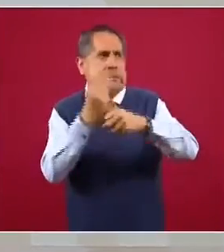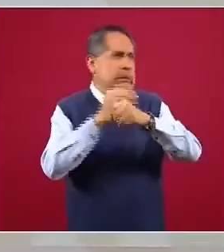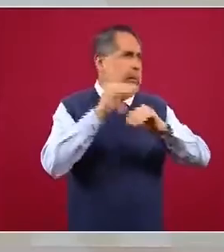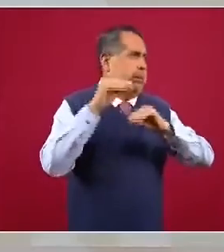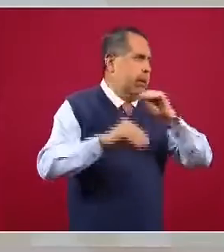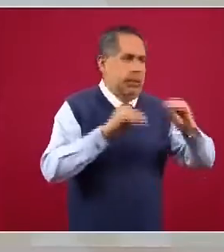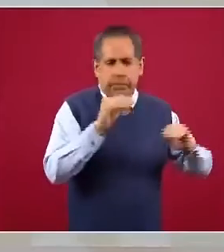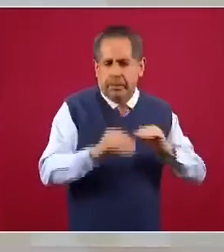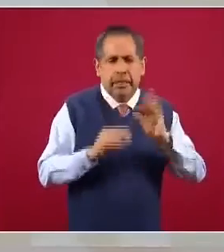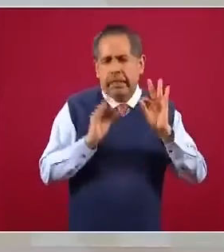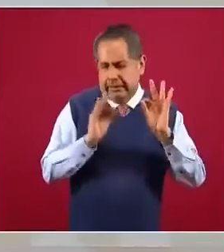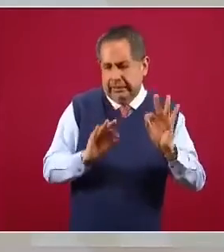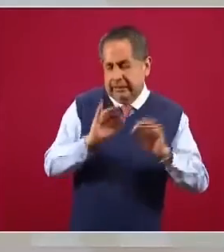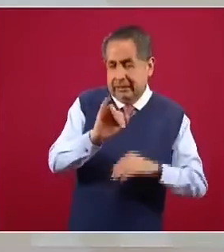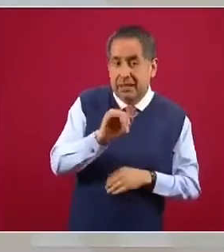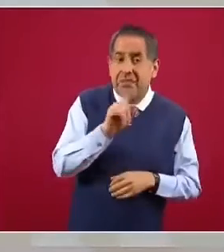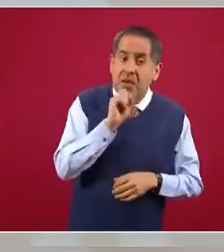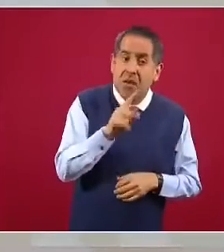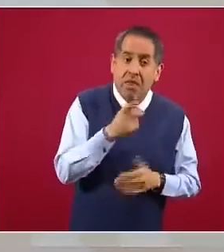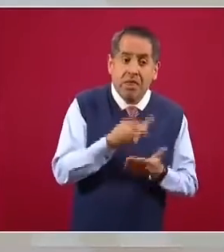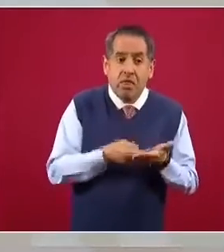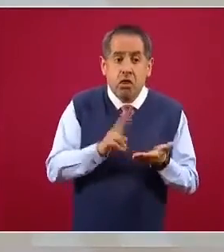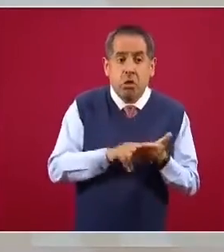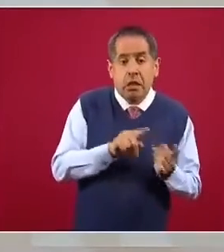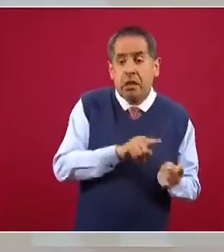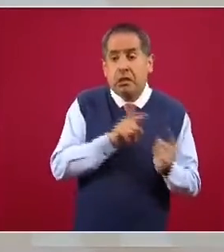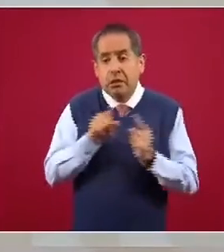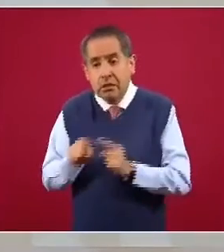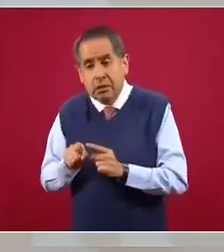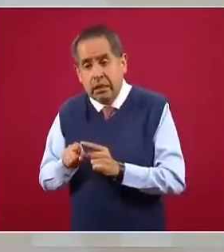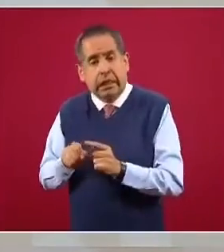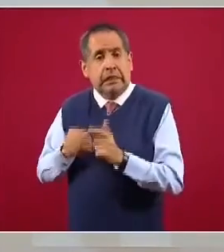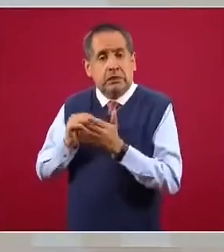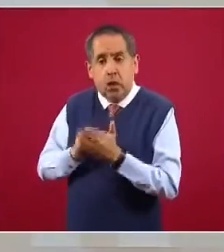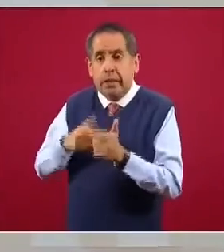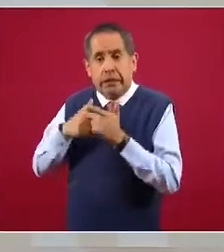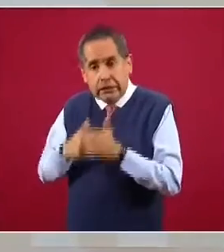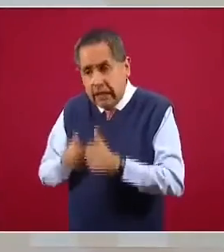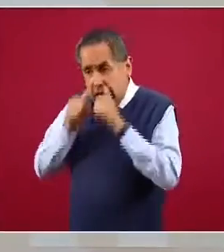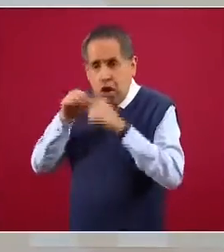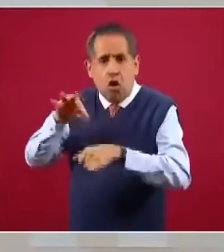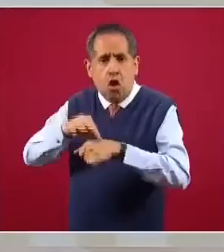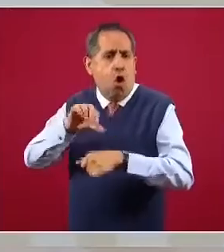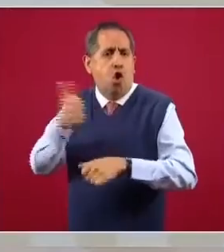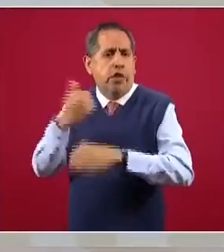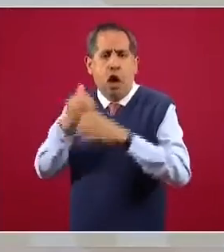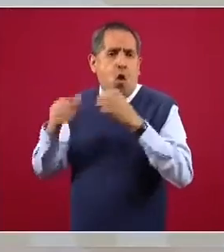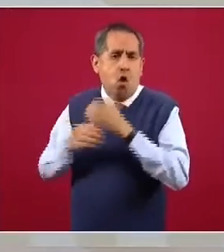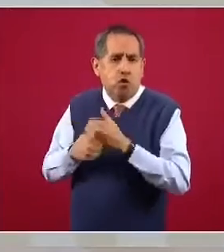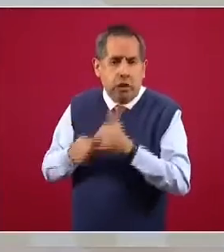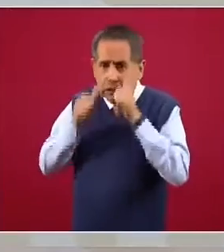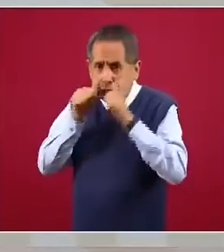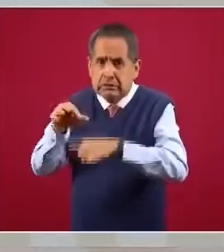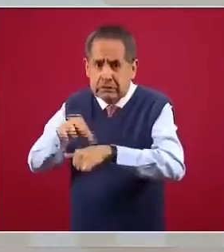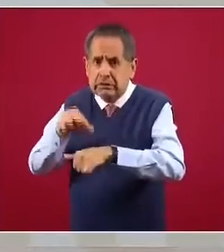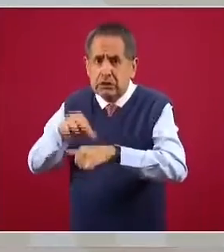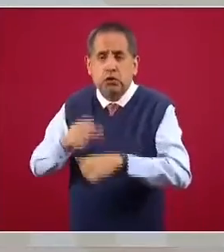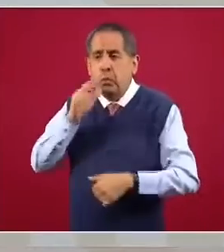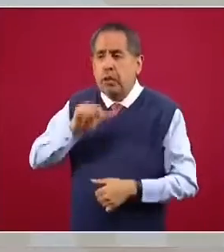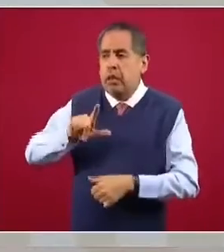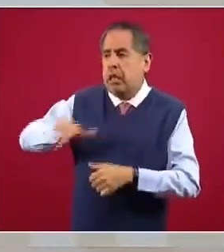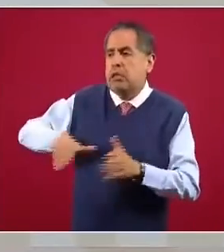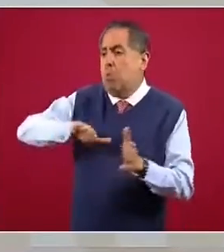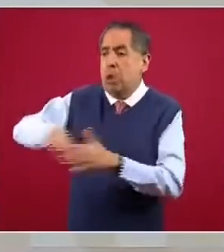de capacidad, pero también el conservar la continuidad de operaciones de los servicios de salud, los servicios preventivos,